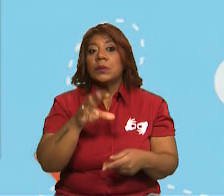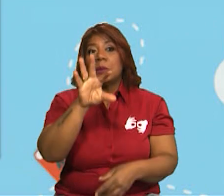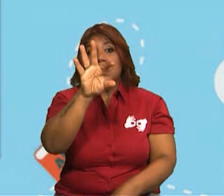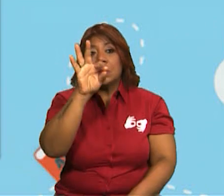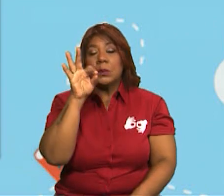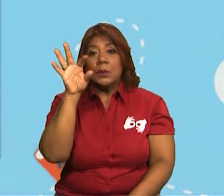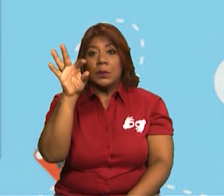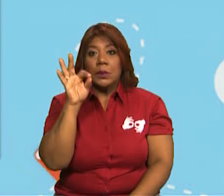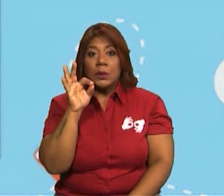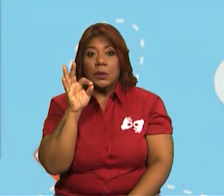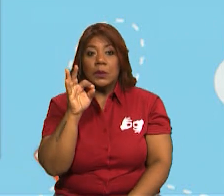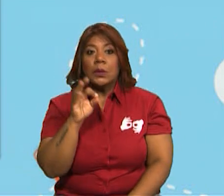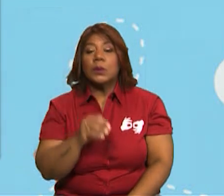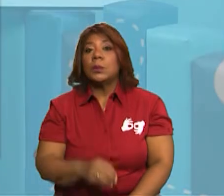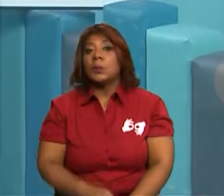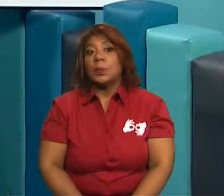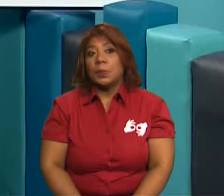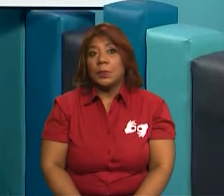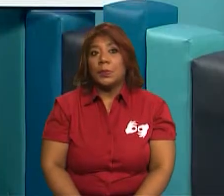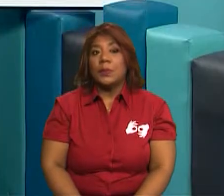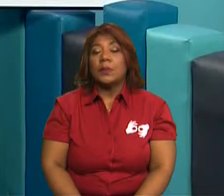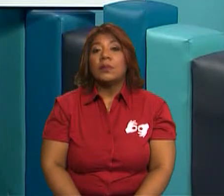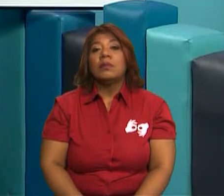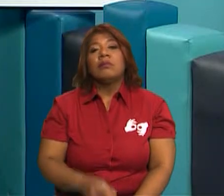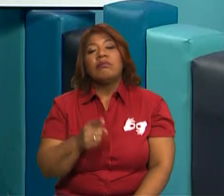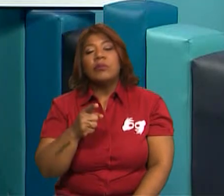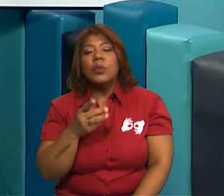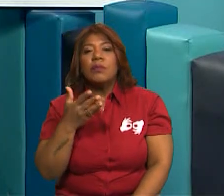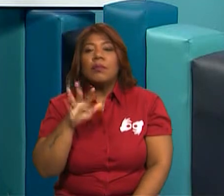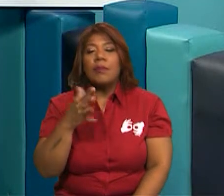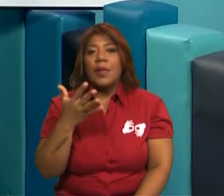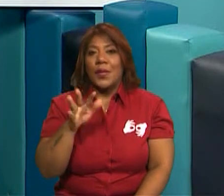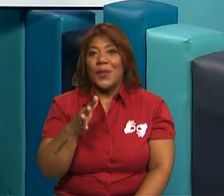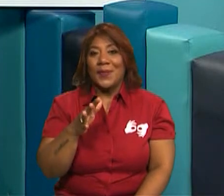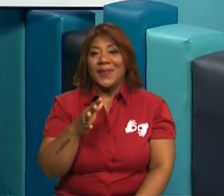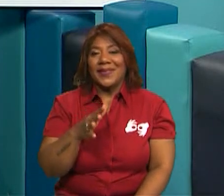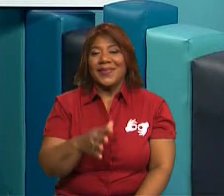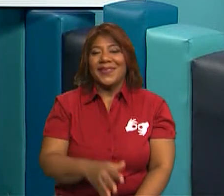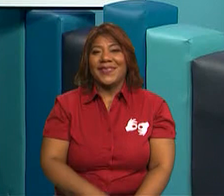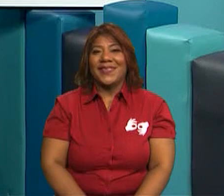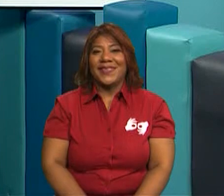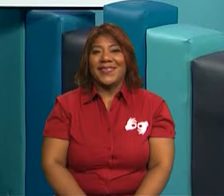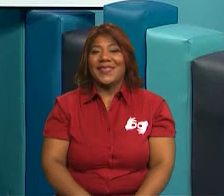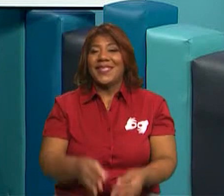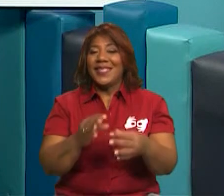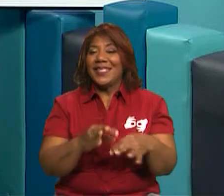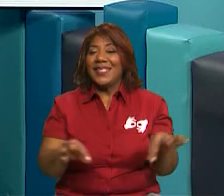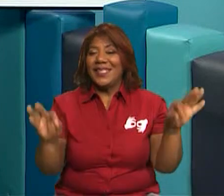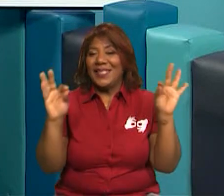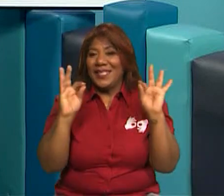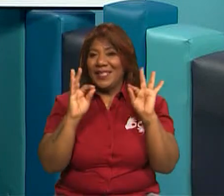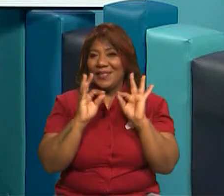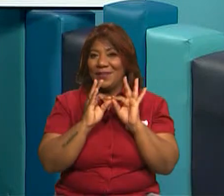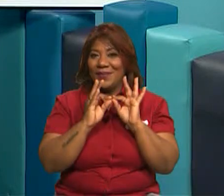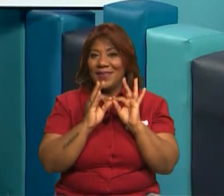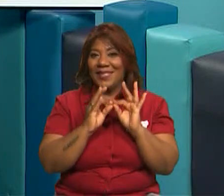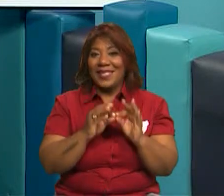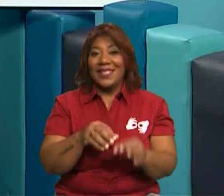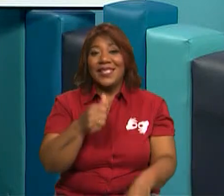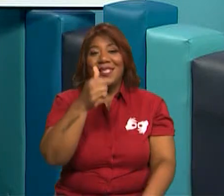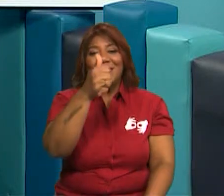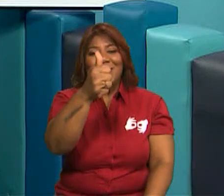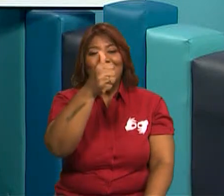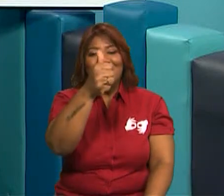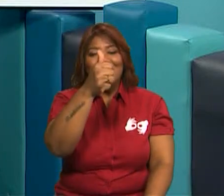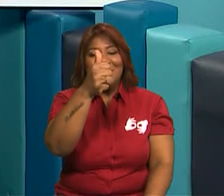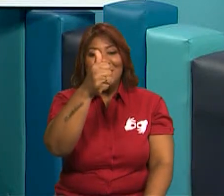disposición. Bueno, estoy reforzando para lograrlo. Recuerden que esto es autoevaluación, o sea que